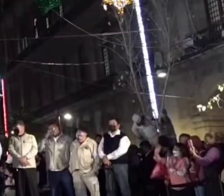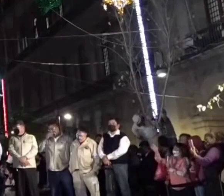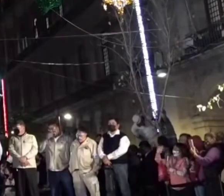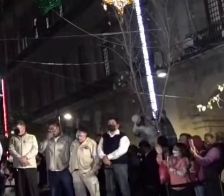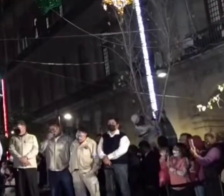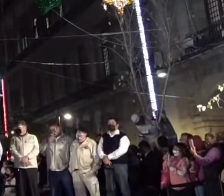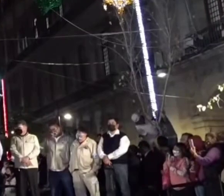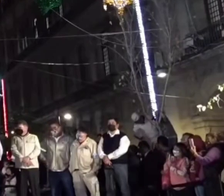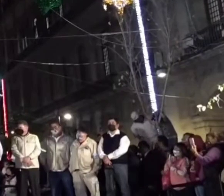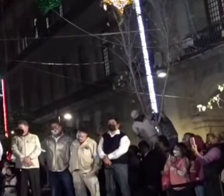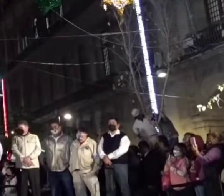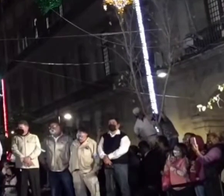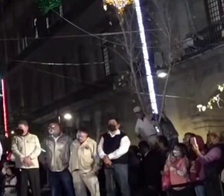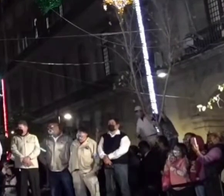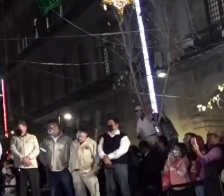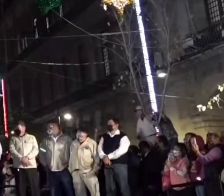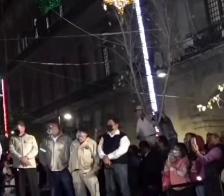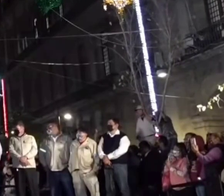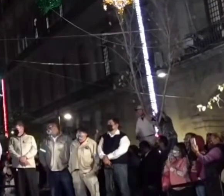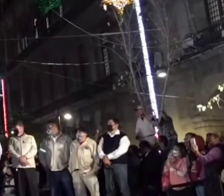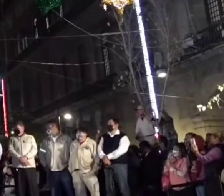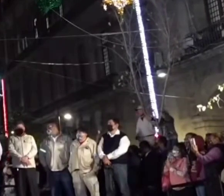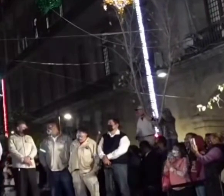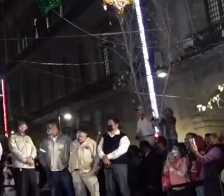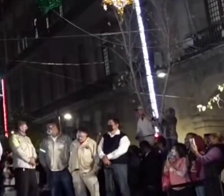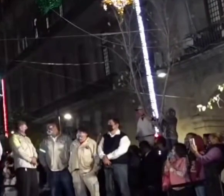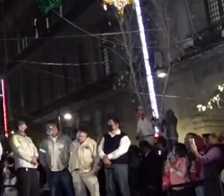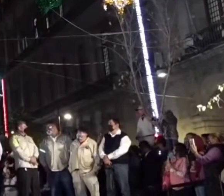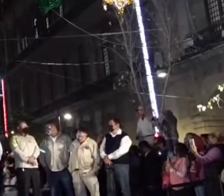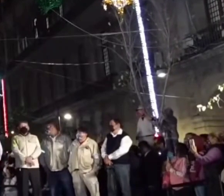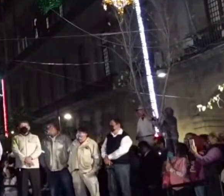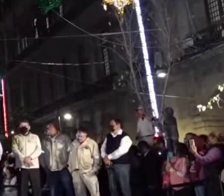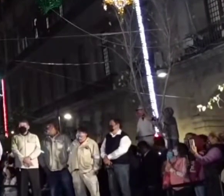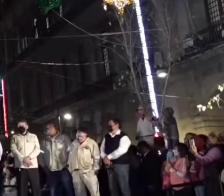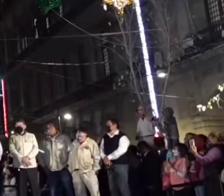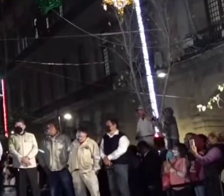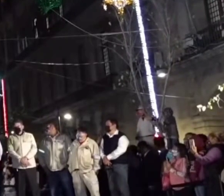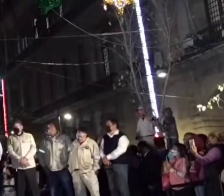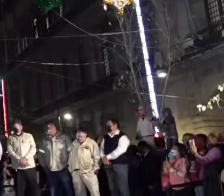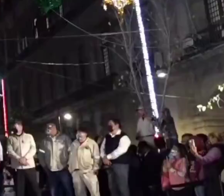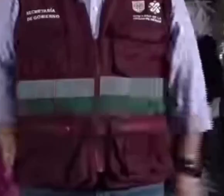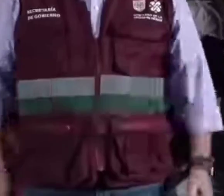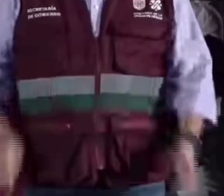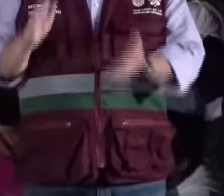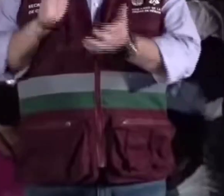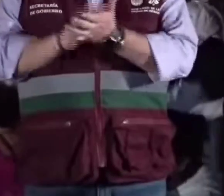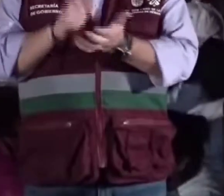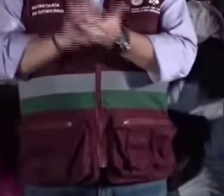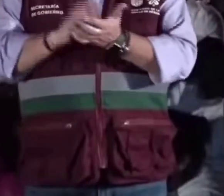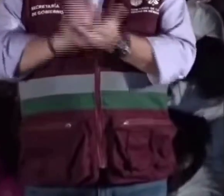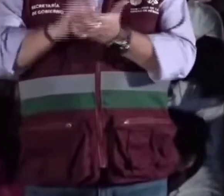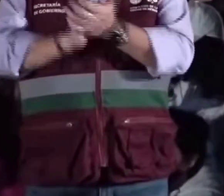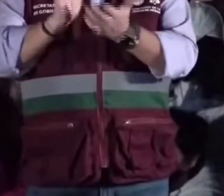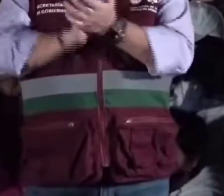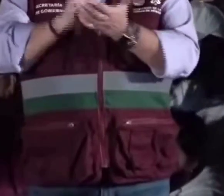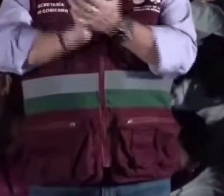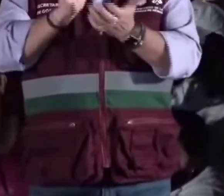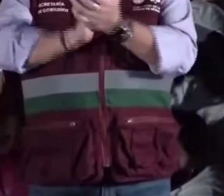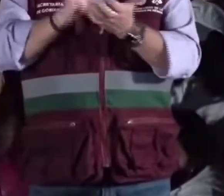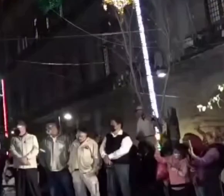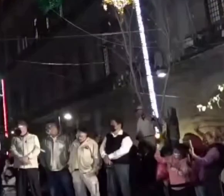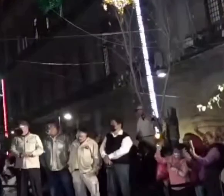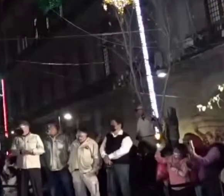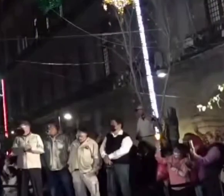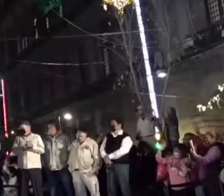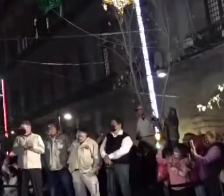encuentra aquí con nosotros el maestro Martí Batres Guadarrama, secretario de Gobierno de la Ciudad de México, así como también el secretario de Obras y